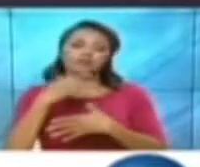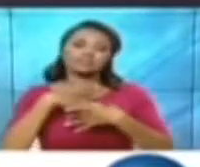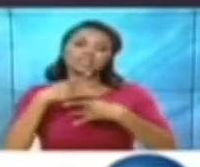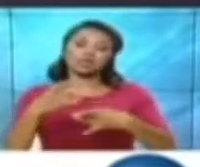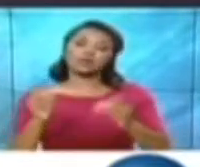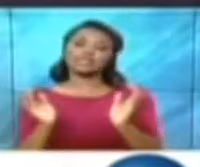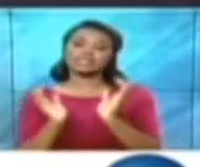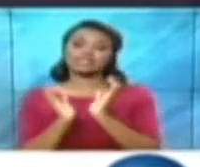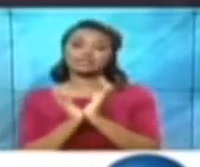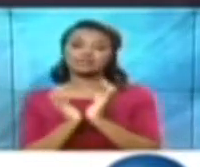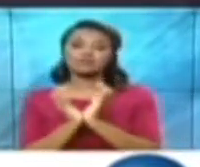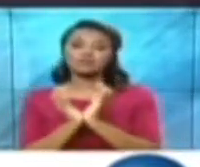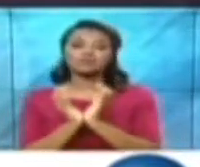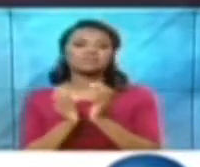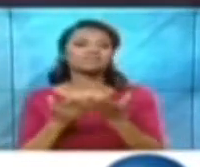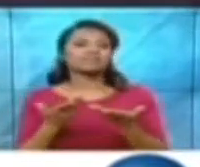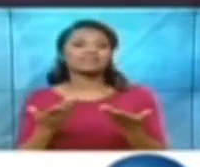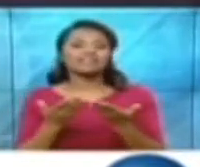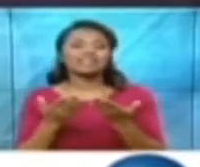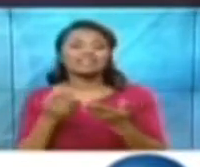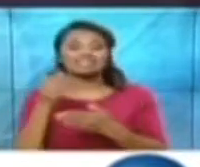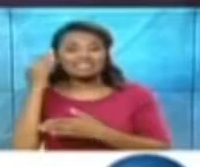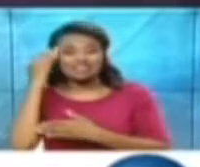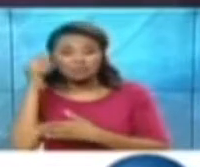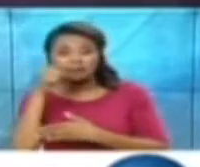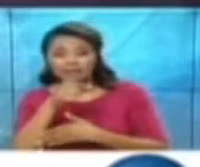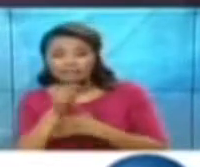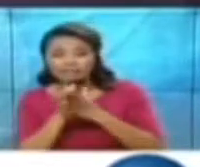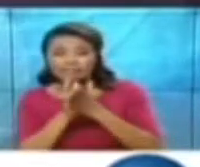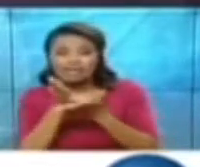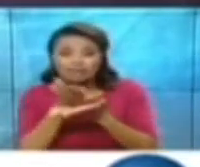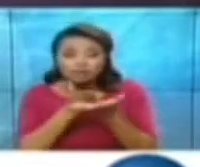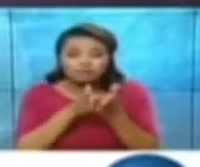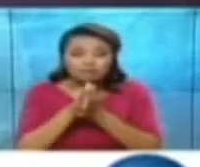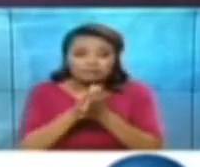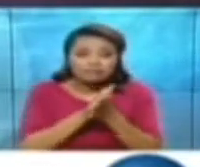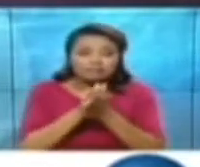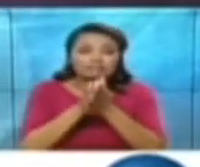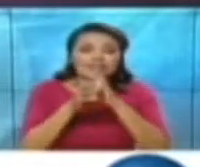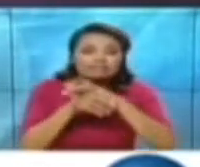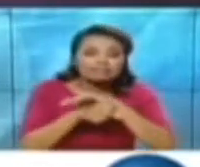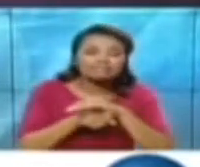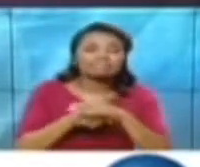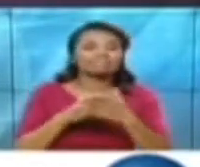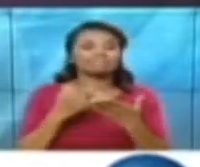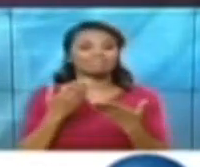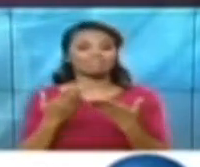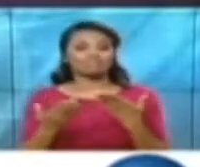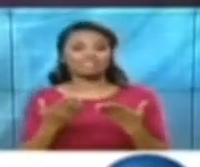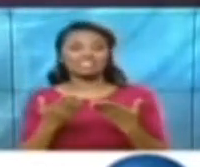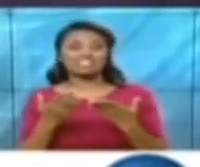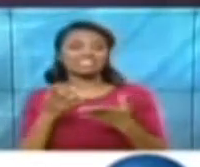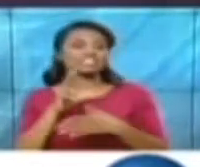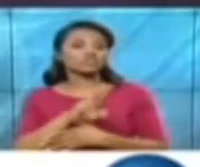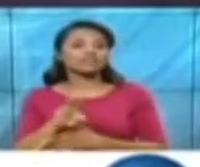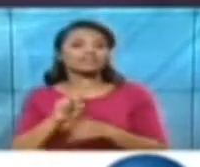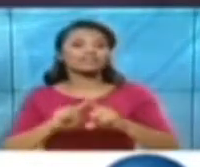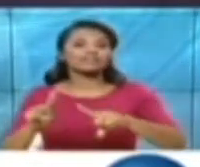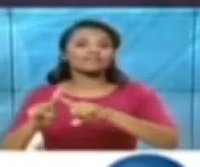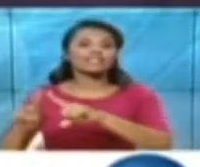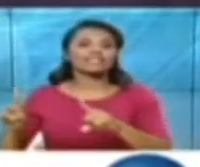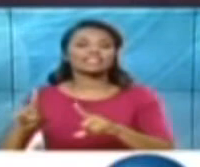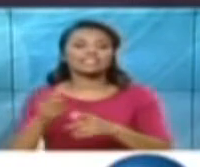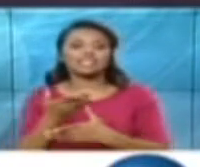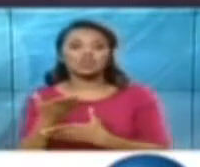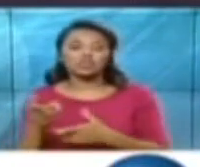social está siendo saqueada y para ello se utilizan distintos mecanismos de la